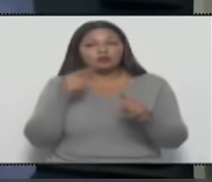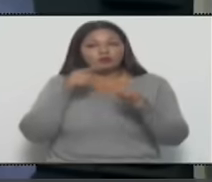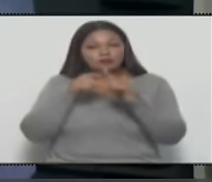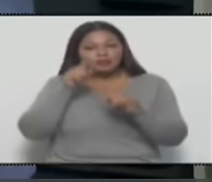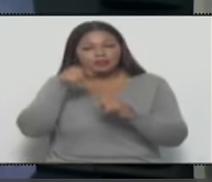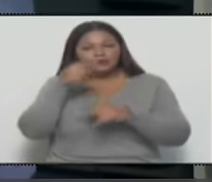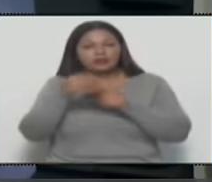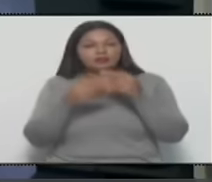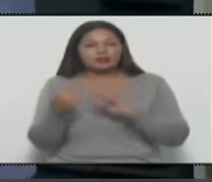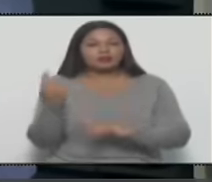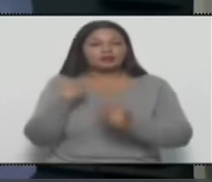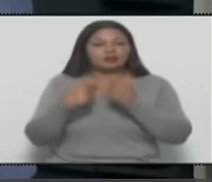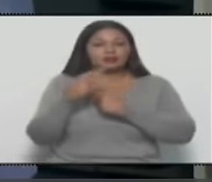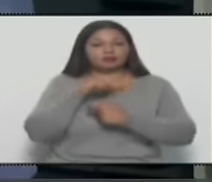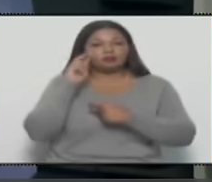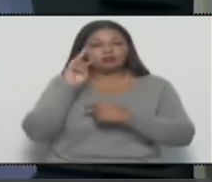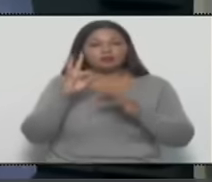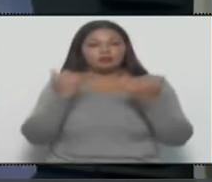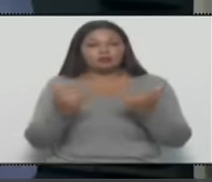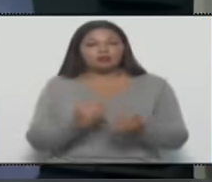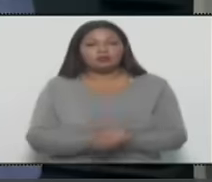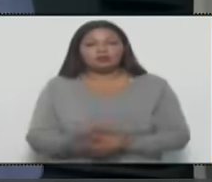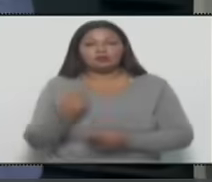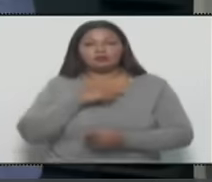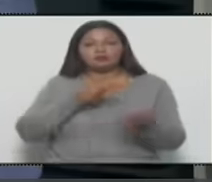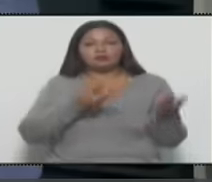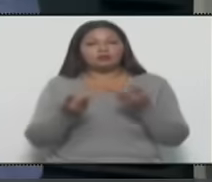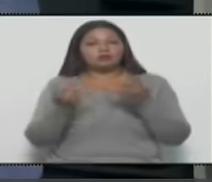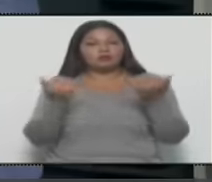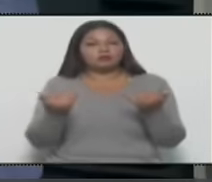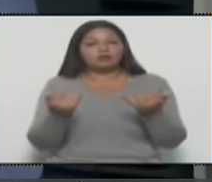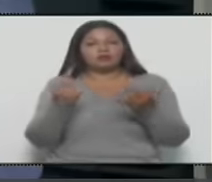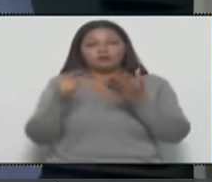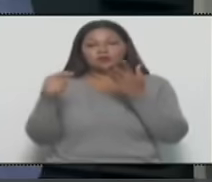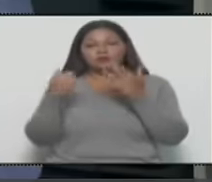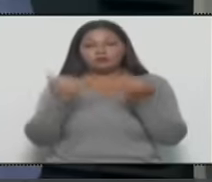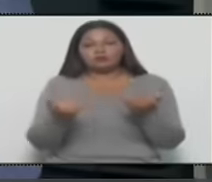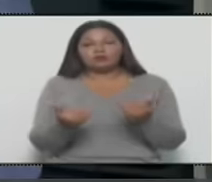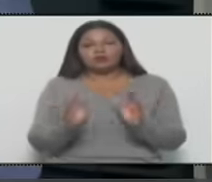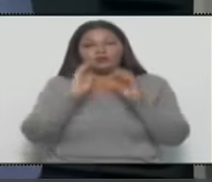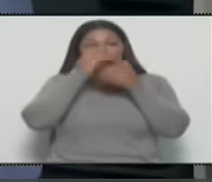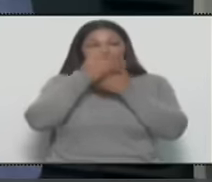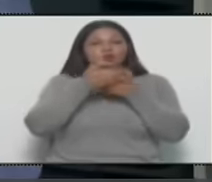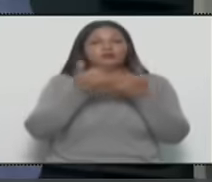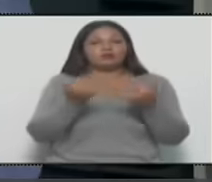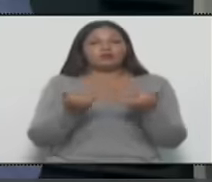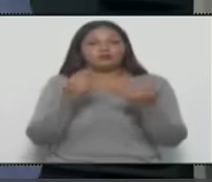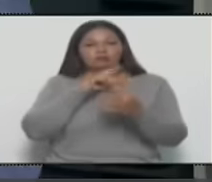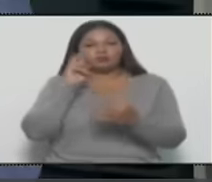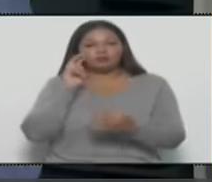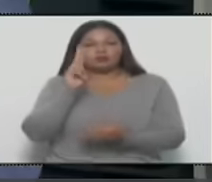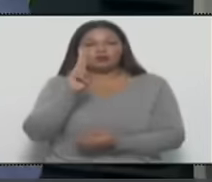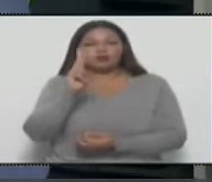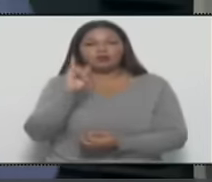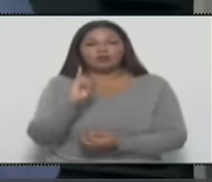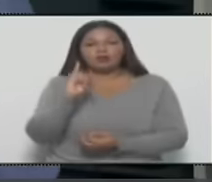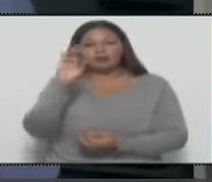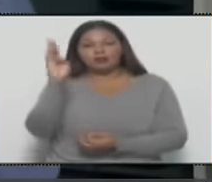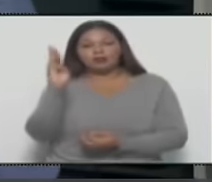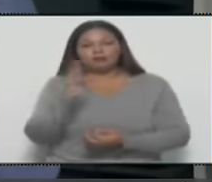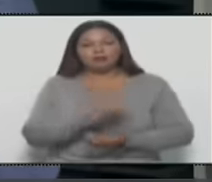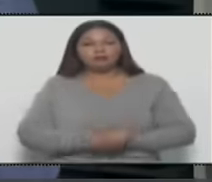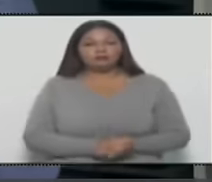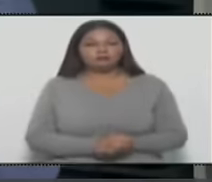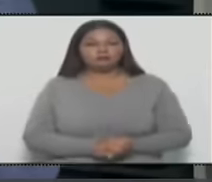están atacando. Ese es uno de los ataques que hemos recibido. El otro es el secuestro de rutas IP, o secuestro de rutas IP, que también